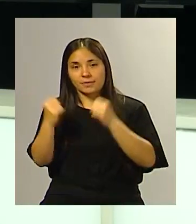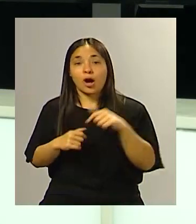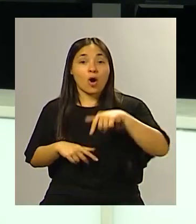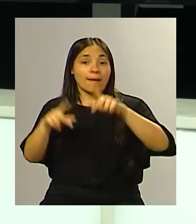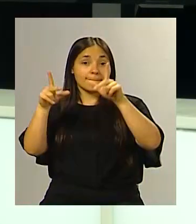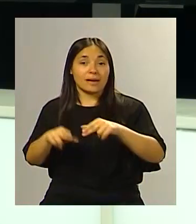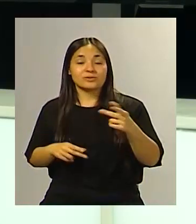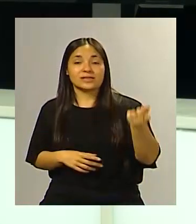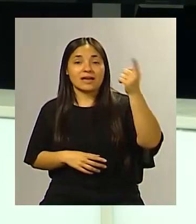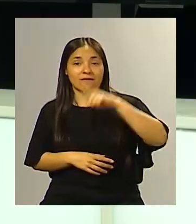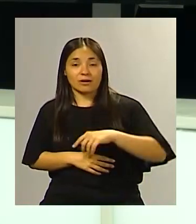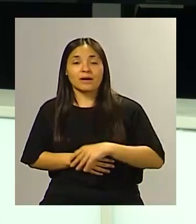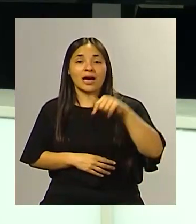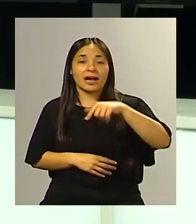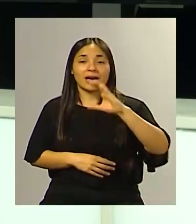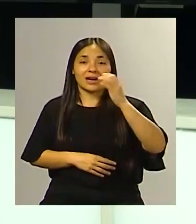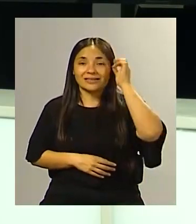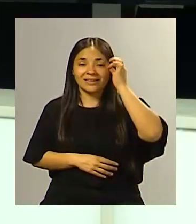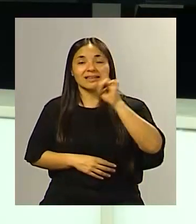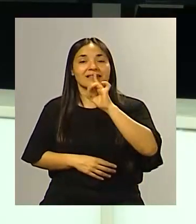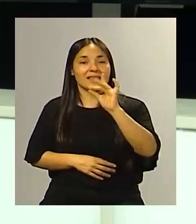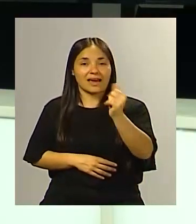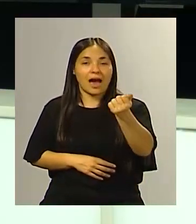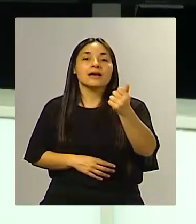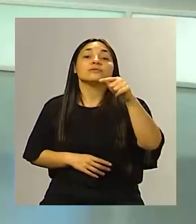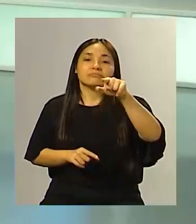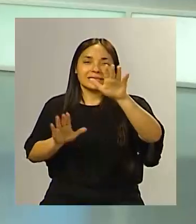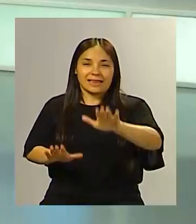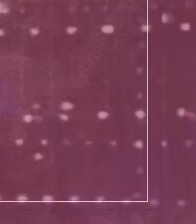entonces, enseguida regresamos, estamos en el 30 de la TDA, no se vayan.